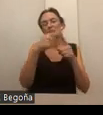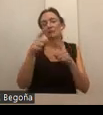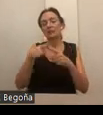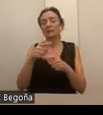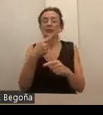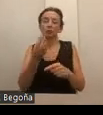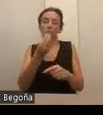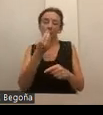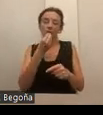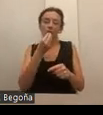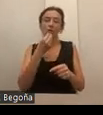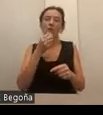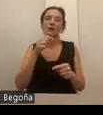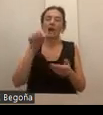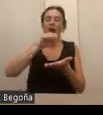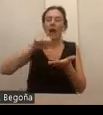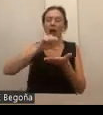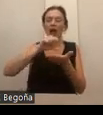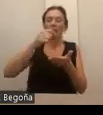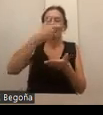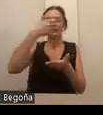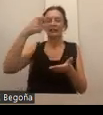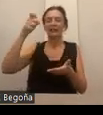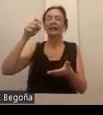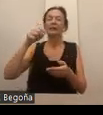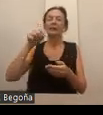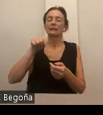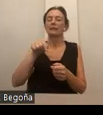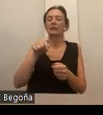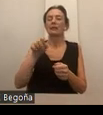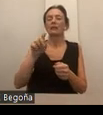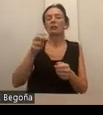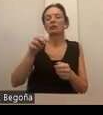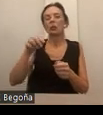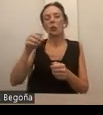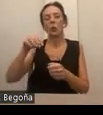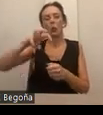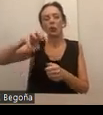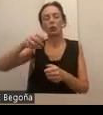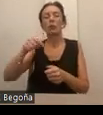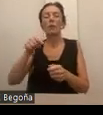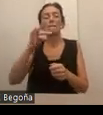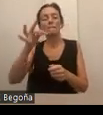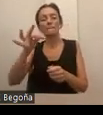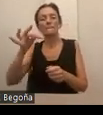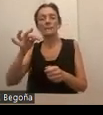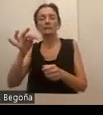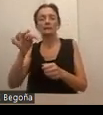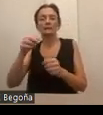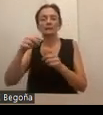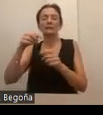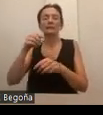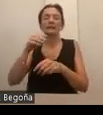alimenticios, aceite de germen de trigo por una parte, zumo de cilantro por otra y gel de aloe vera en esta proporción, 1, 2,